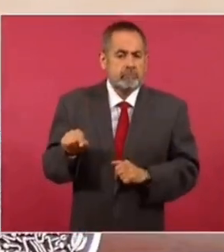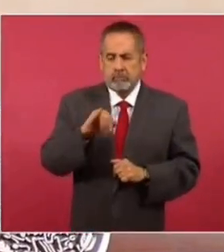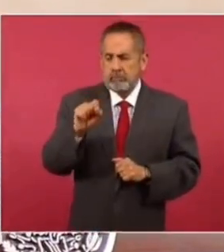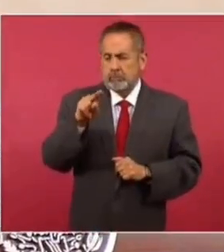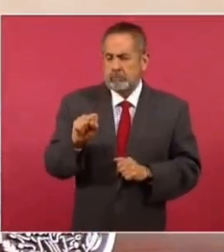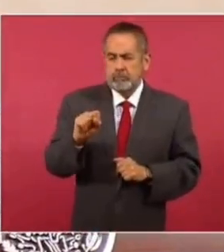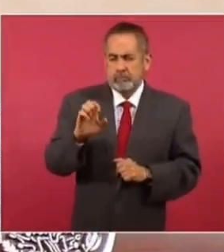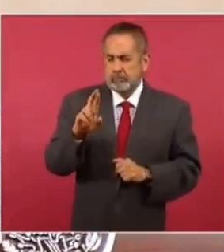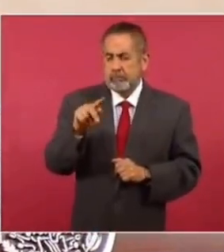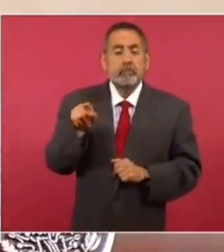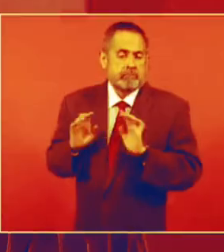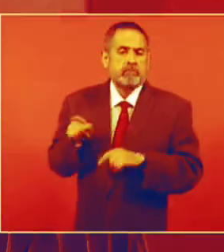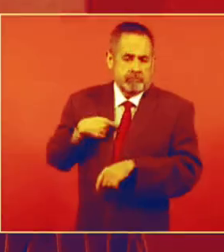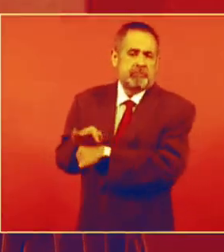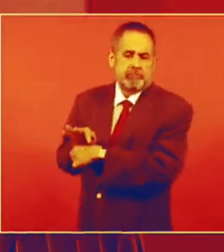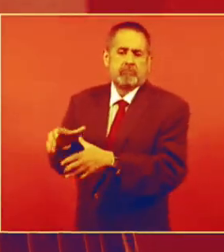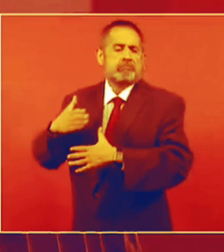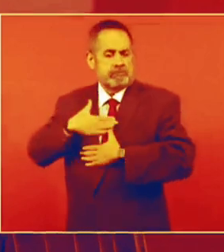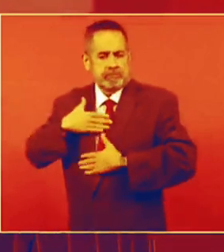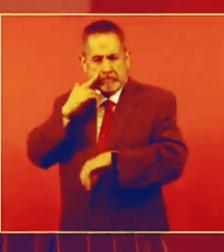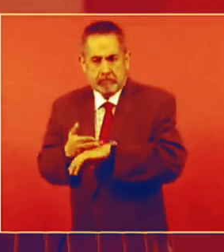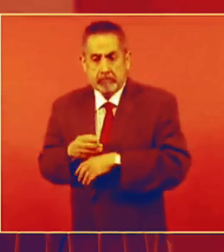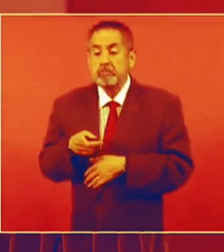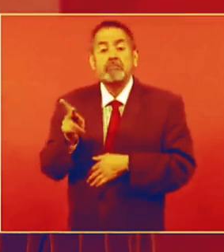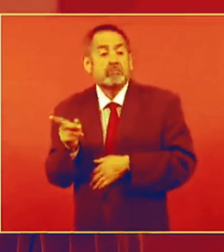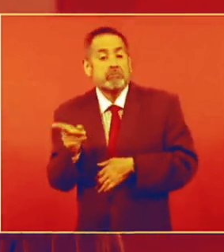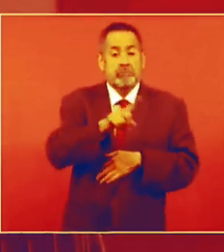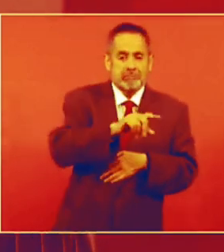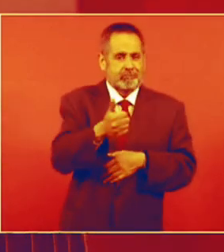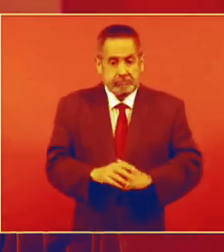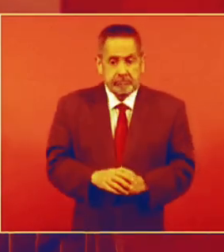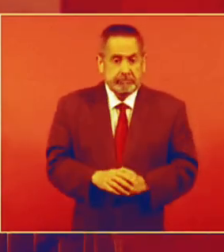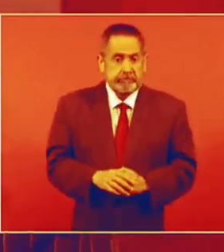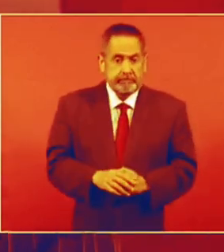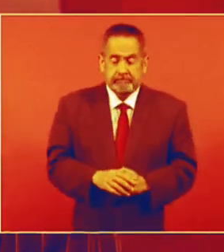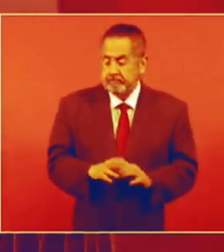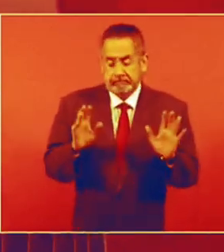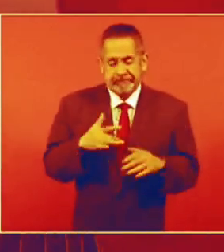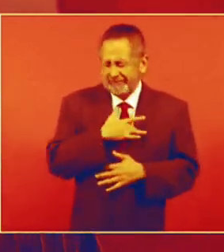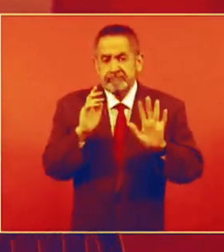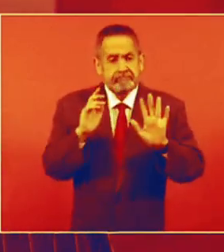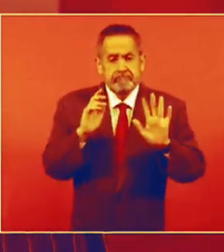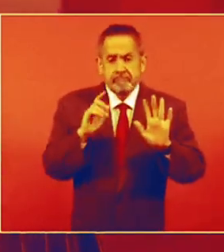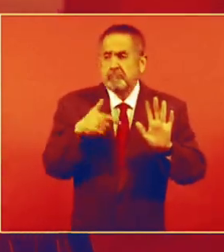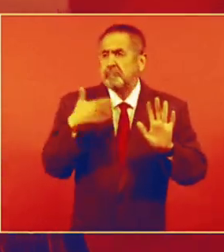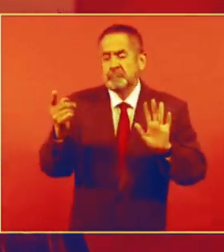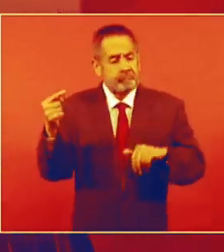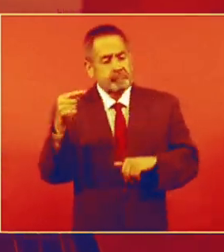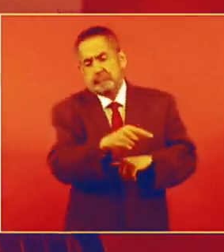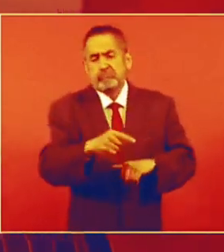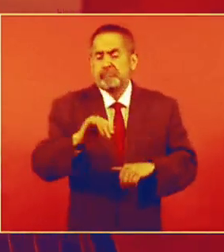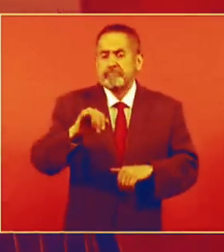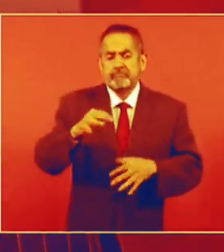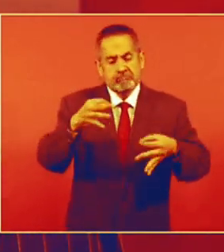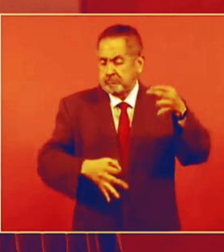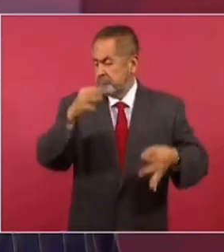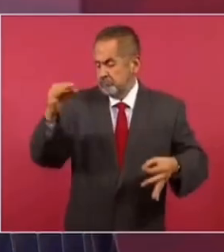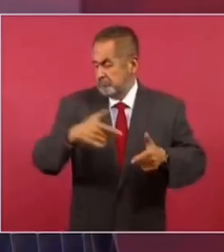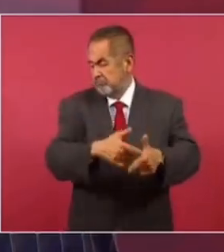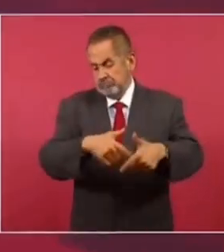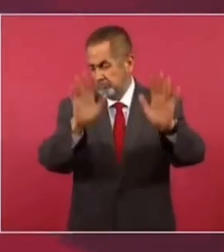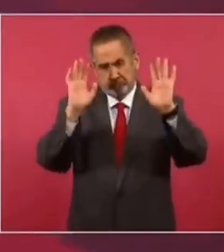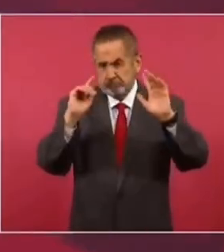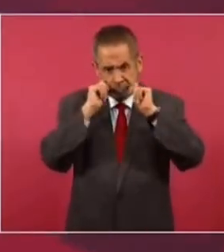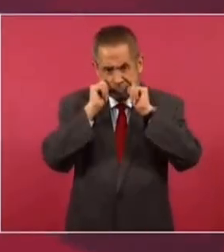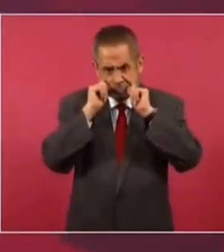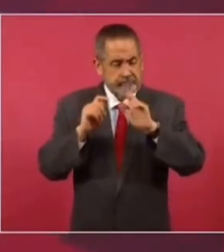Jesús Ernesto, porque es menor de edad. Pero si un hijo mío comete un delito, con todo el dolor de mi alma, diría que se le juzgará. Me